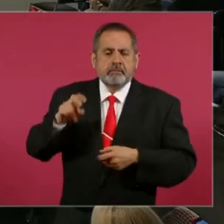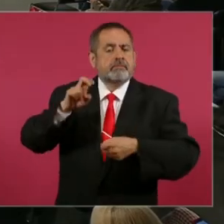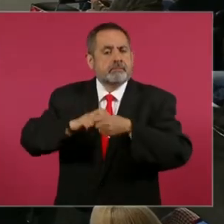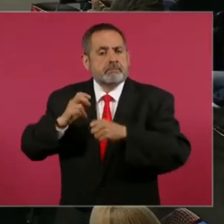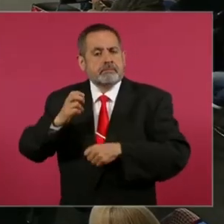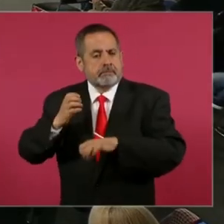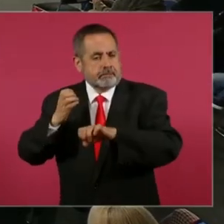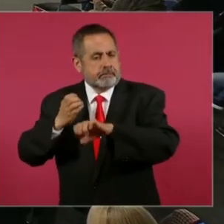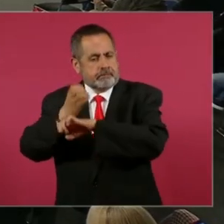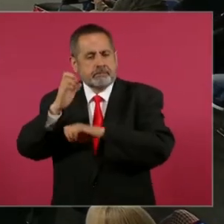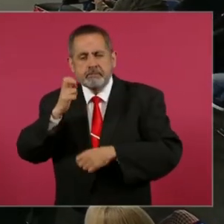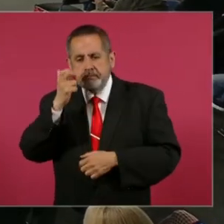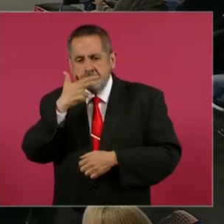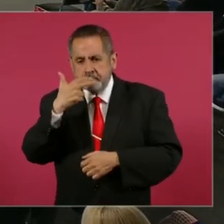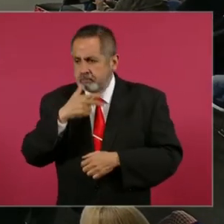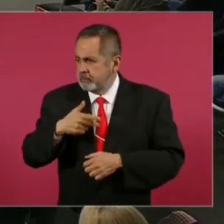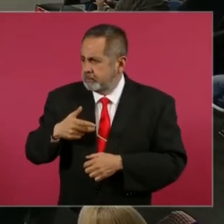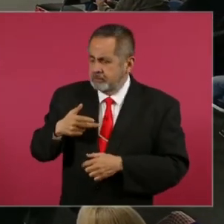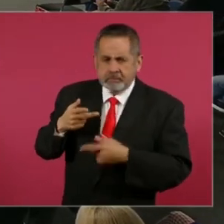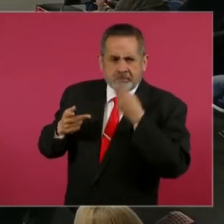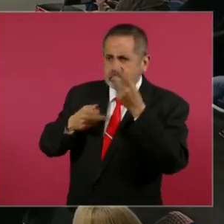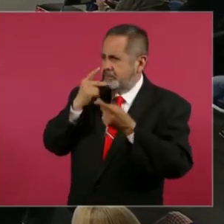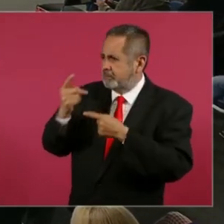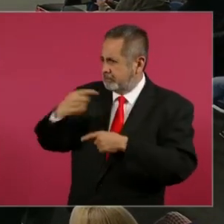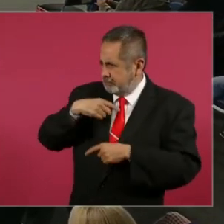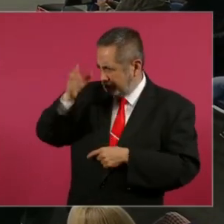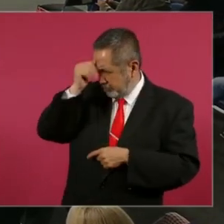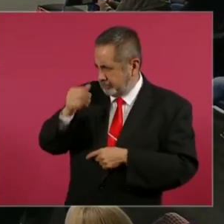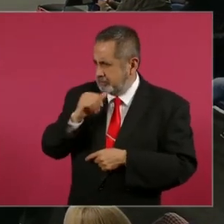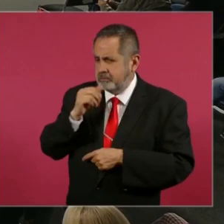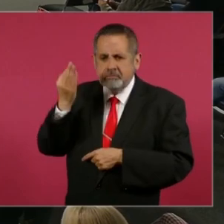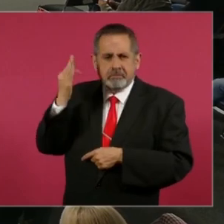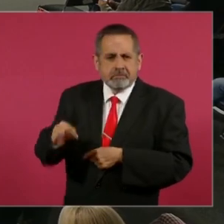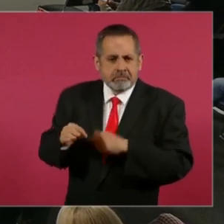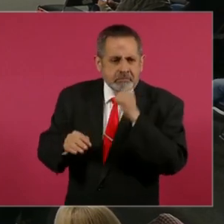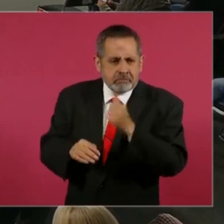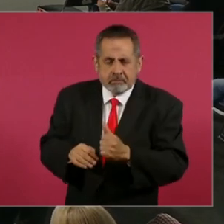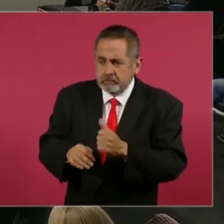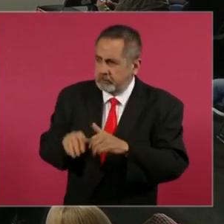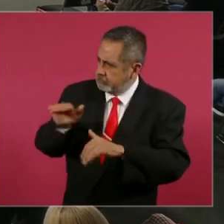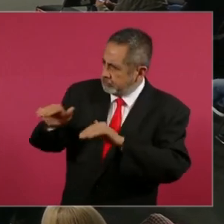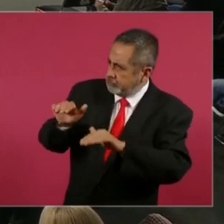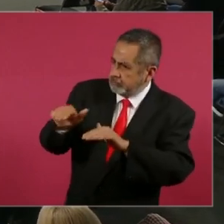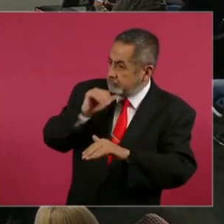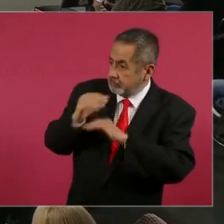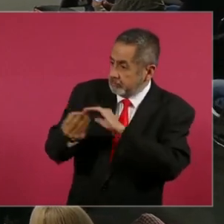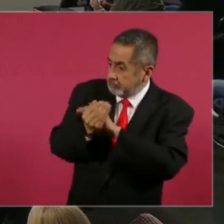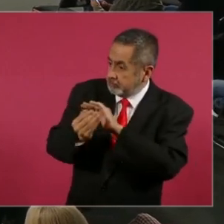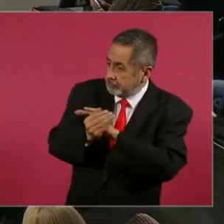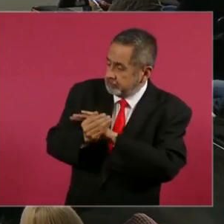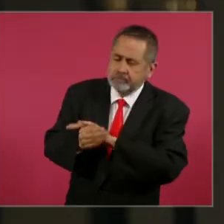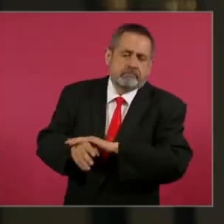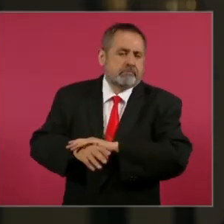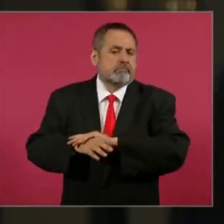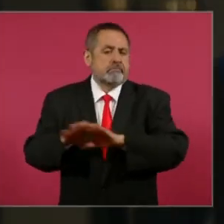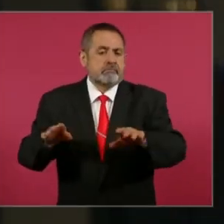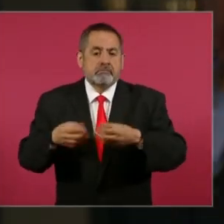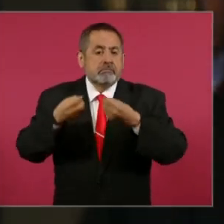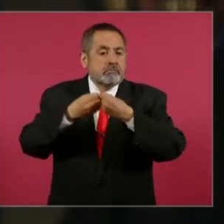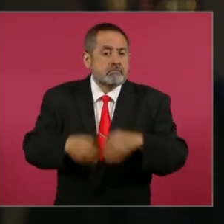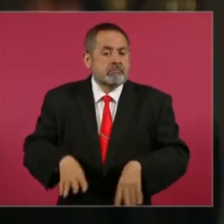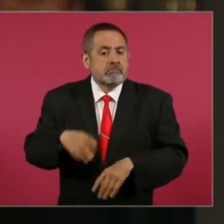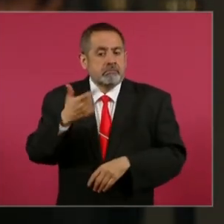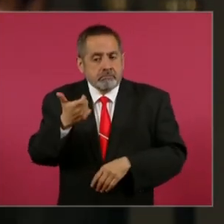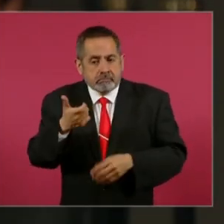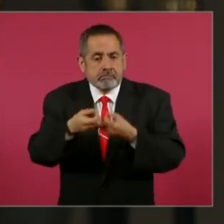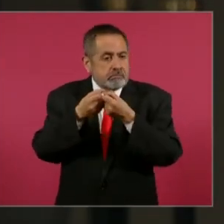de Chihuahua. Levantó la voz, estuvo buscando pues que se cumplieran estos acuerdos, y al no lograrlo, pues además de perder su dinero, perder